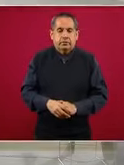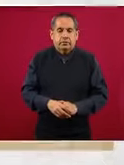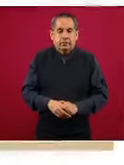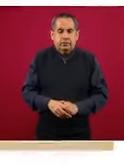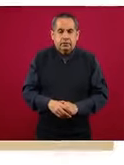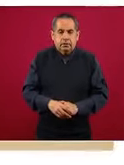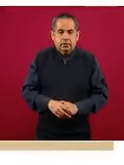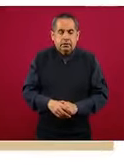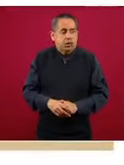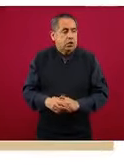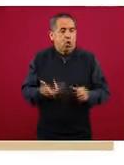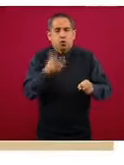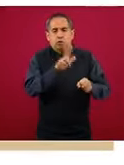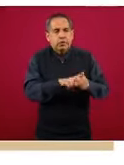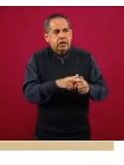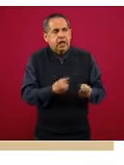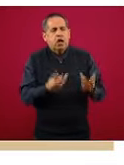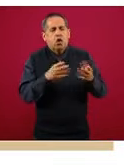La ocupación hospitalaria.